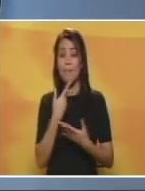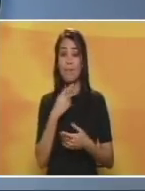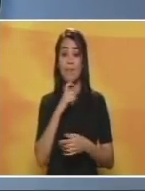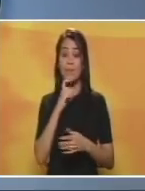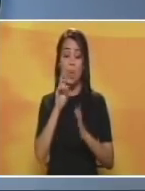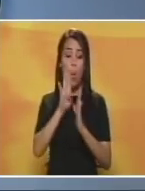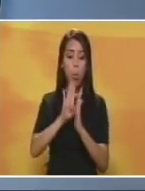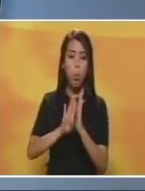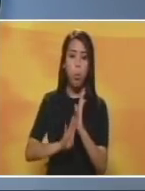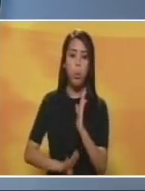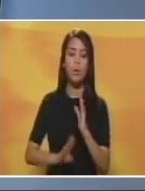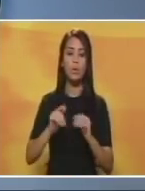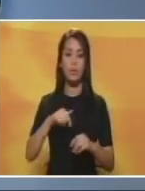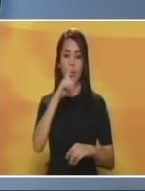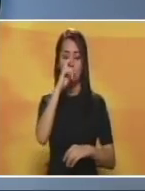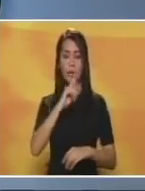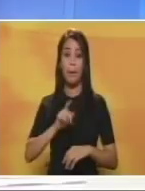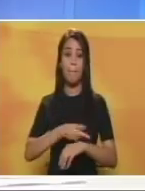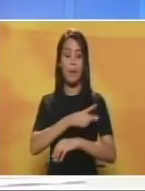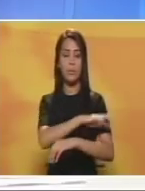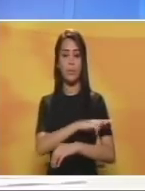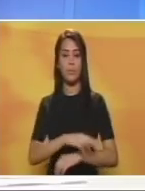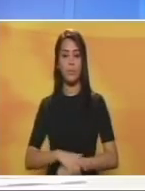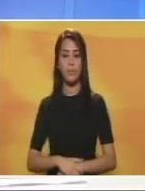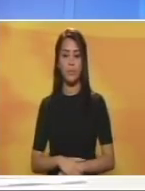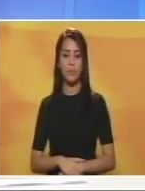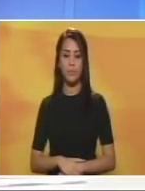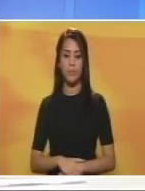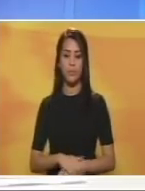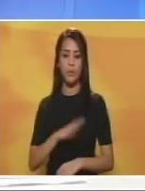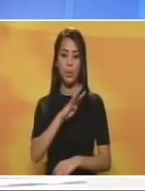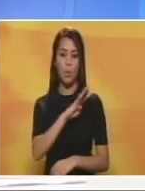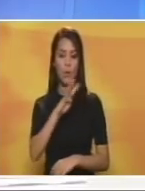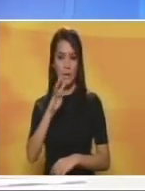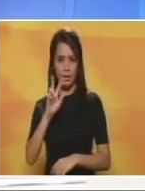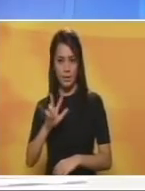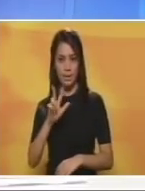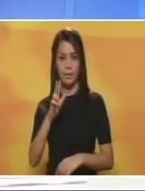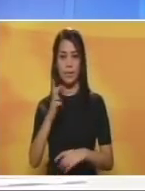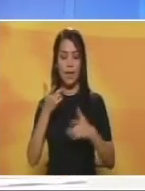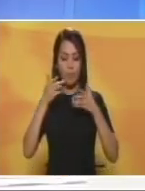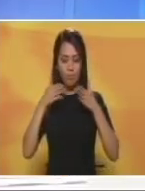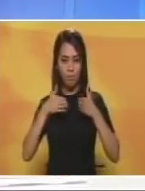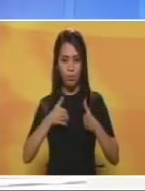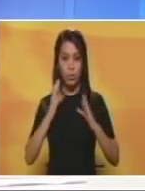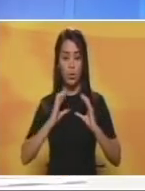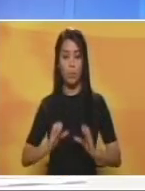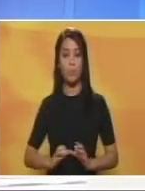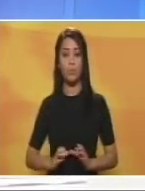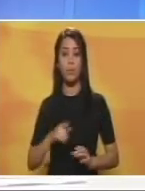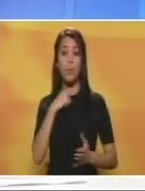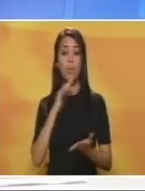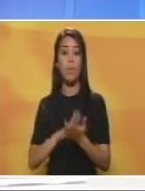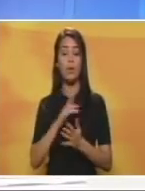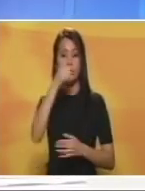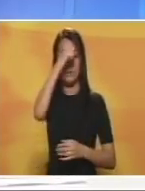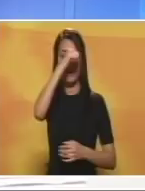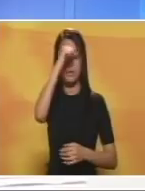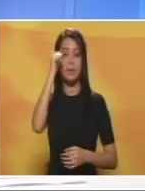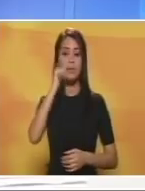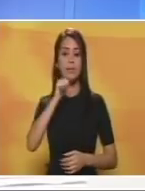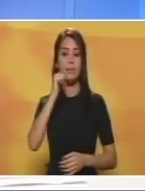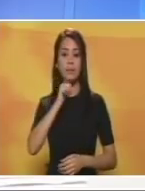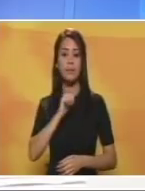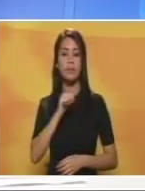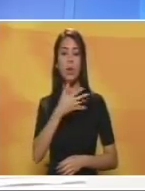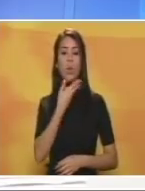podría empeorar en este 2018. 43 cadáveres fueron ingresados a la morgue de Bellomonte durante este fin de semana. Entre estos